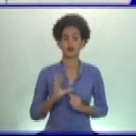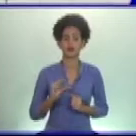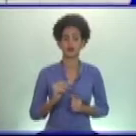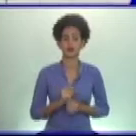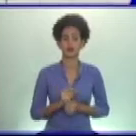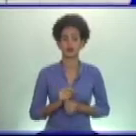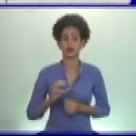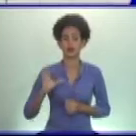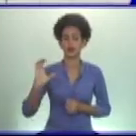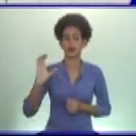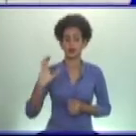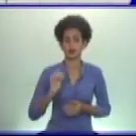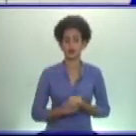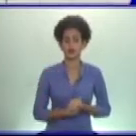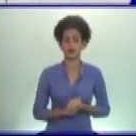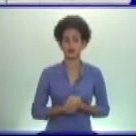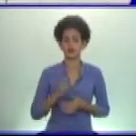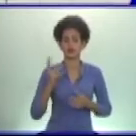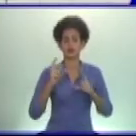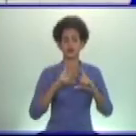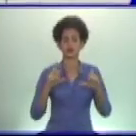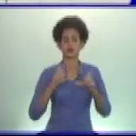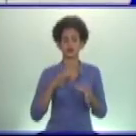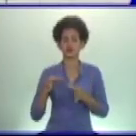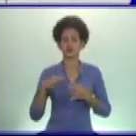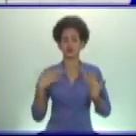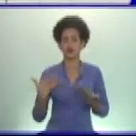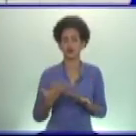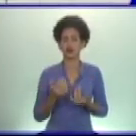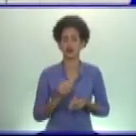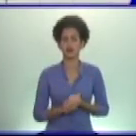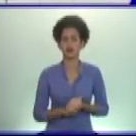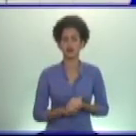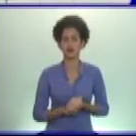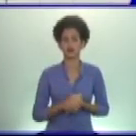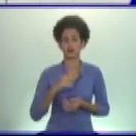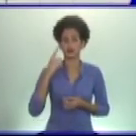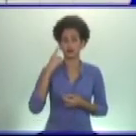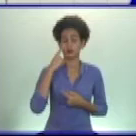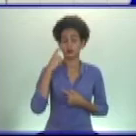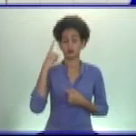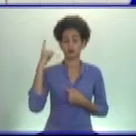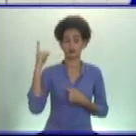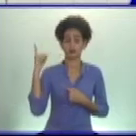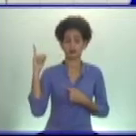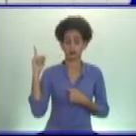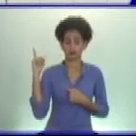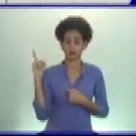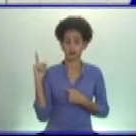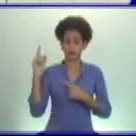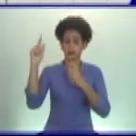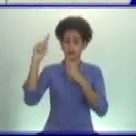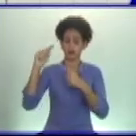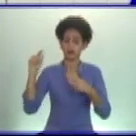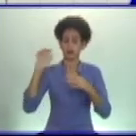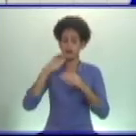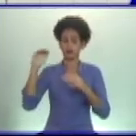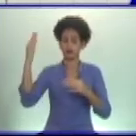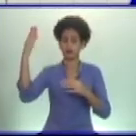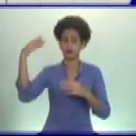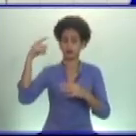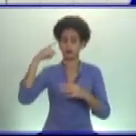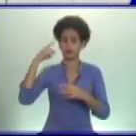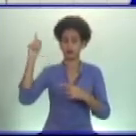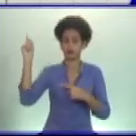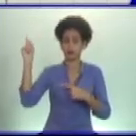C, la ecuación de la función es. Observen la gráfica. Se encuentra la asíntota